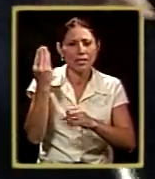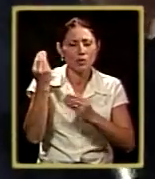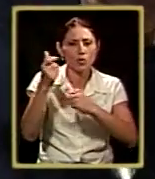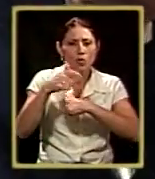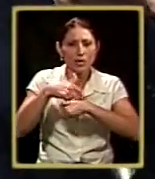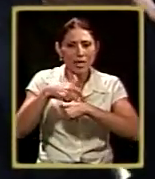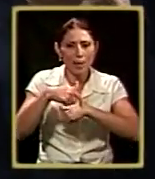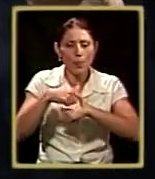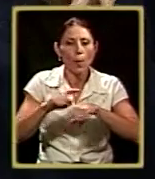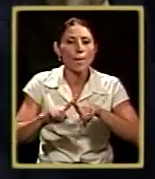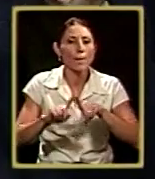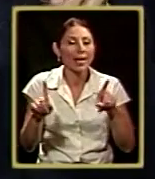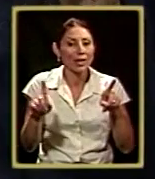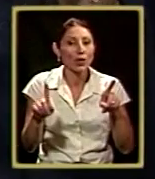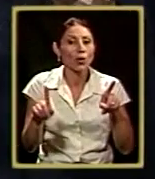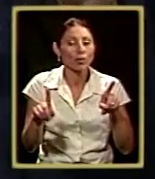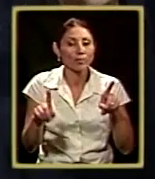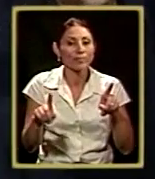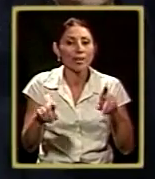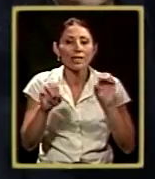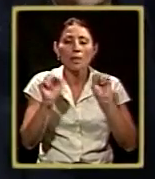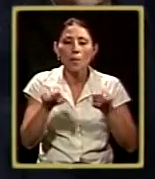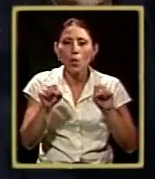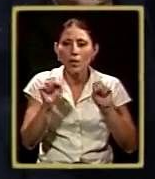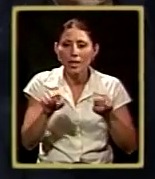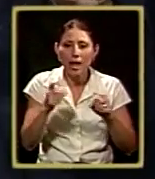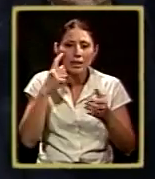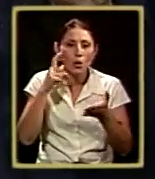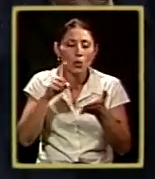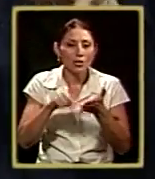pero sí, se podía reconocer que era